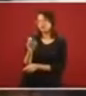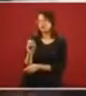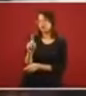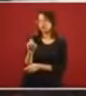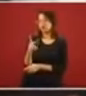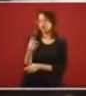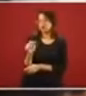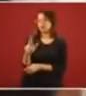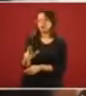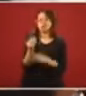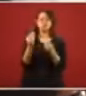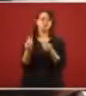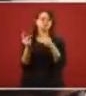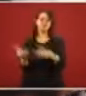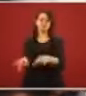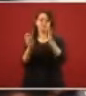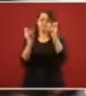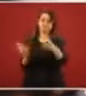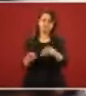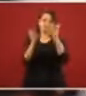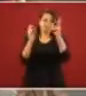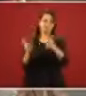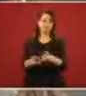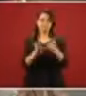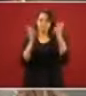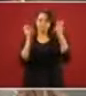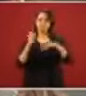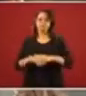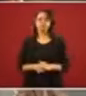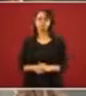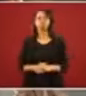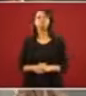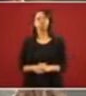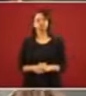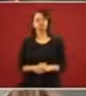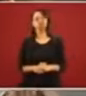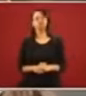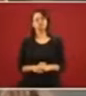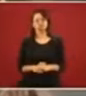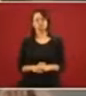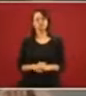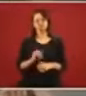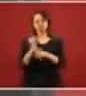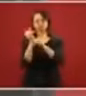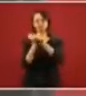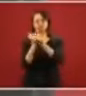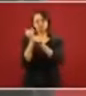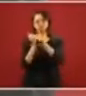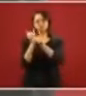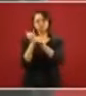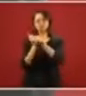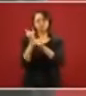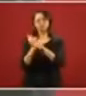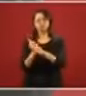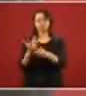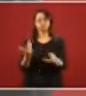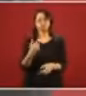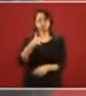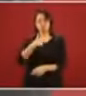sido saqueado prácticamente desde que nació. Sí, se va a hacer la investigación. También no podemos hacer juicios